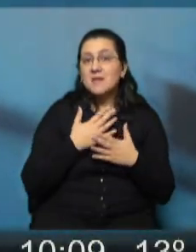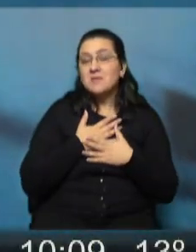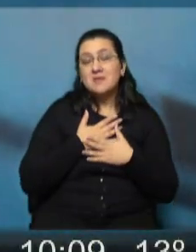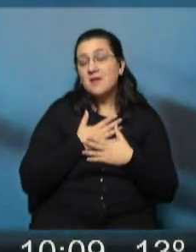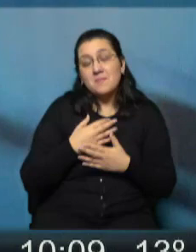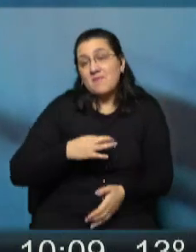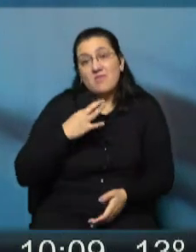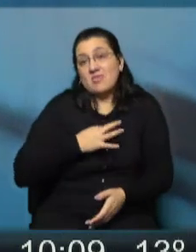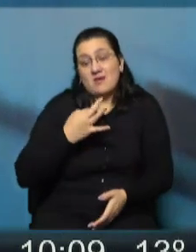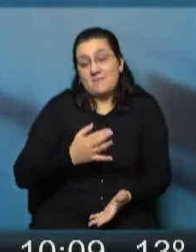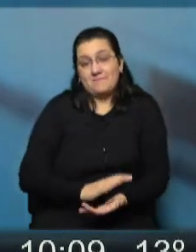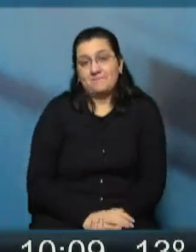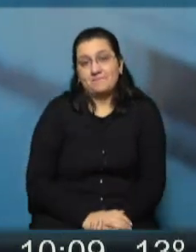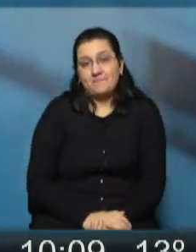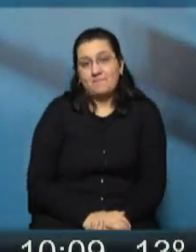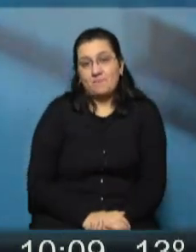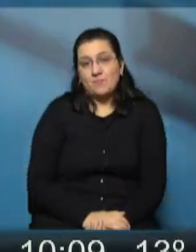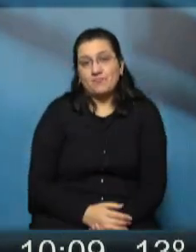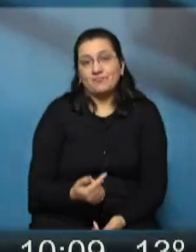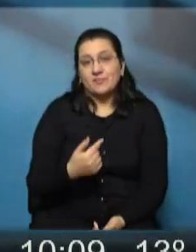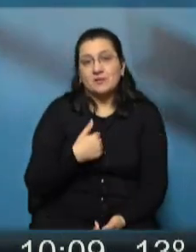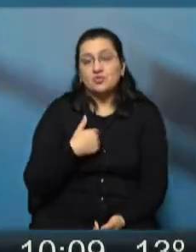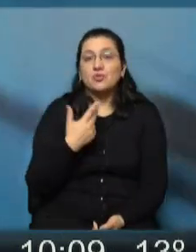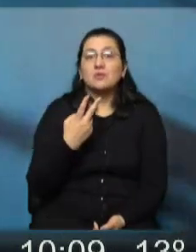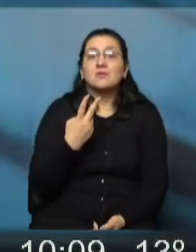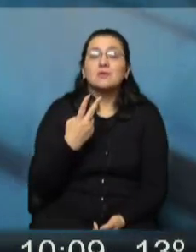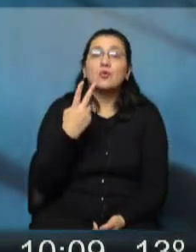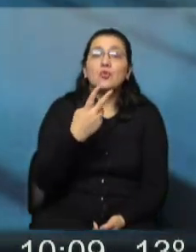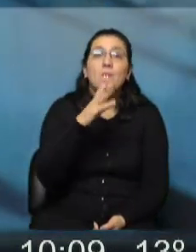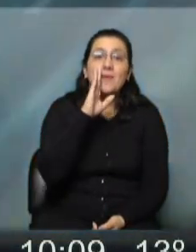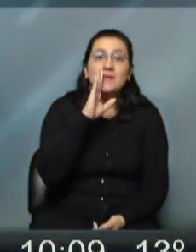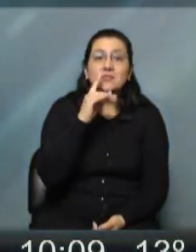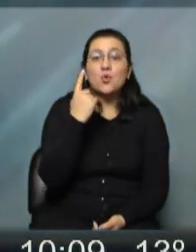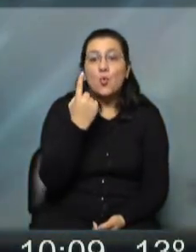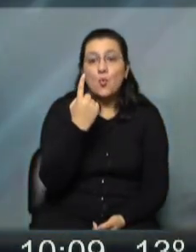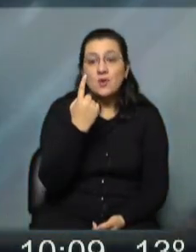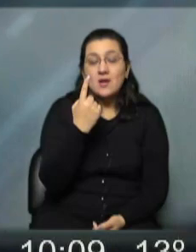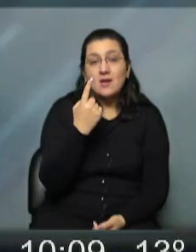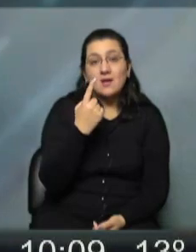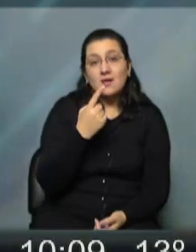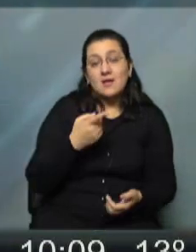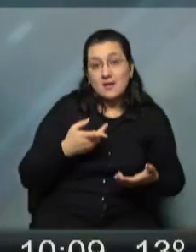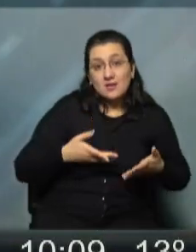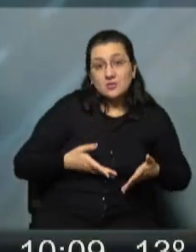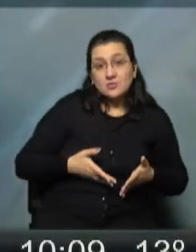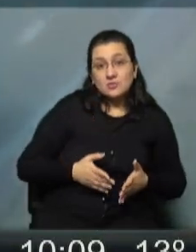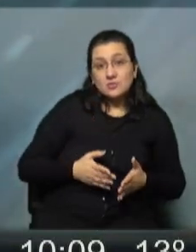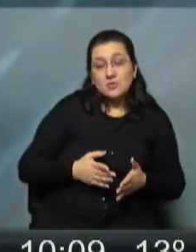vida. Es lo de yo digo, yo tengo dos madres, una biológica y otra que se llamó Rosita Bafico, que me